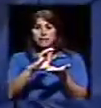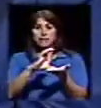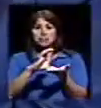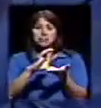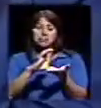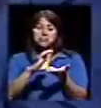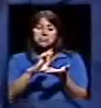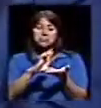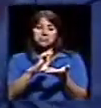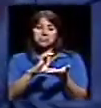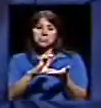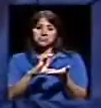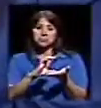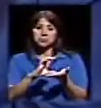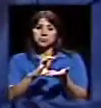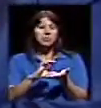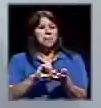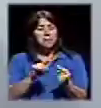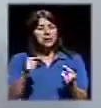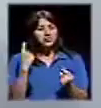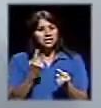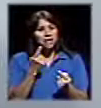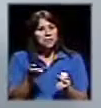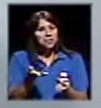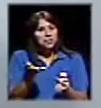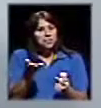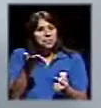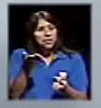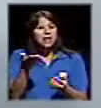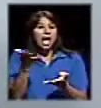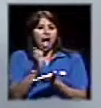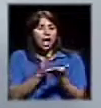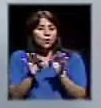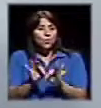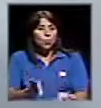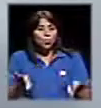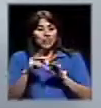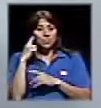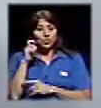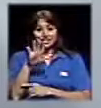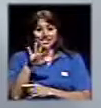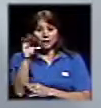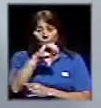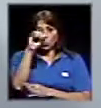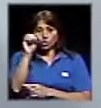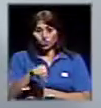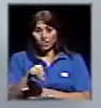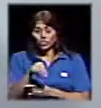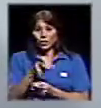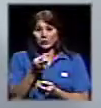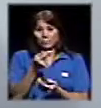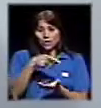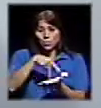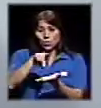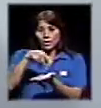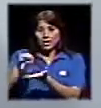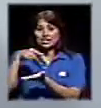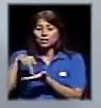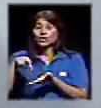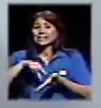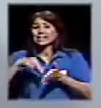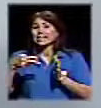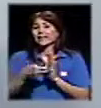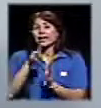decreciendo, siempre hay un crecimiento importante porque un 5% en remuneraciones representa muchísimo dinero. Ahí la